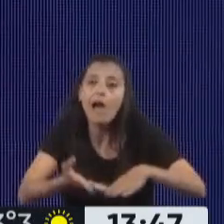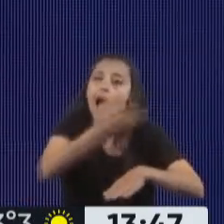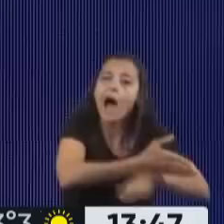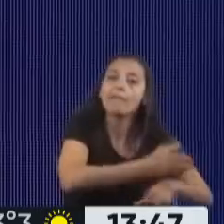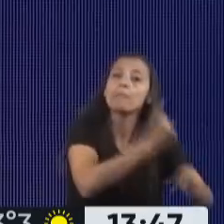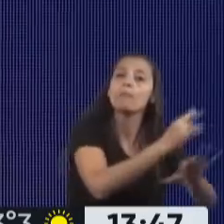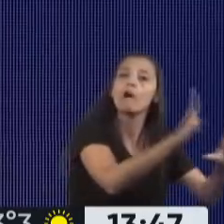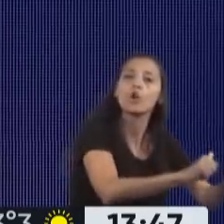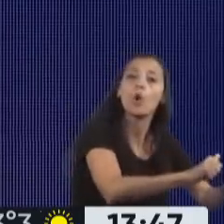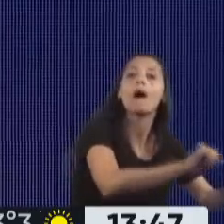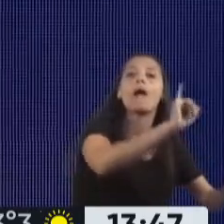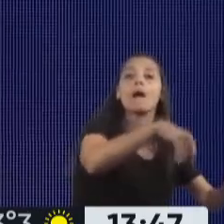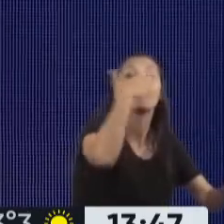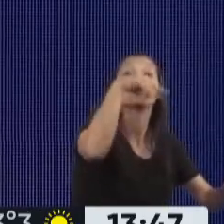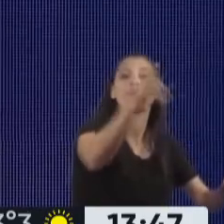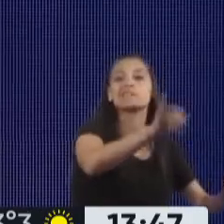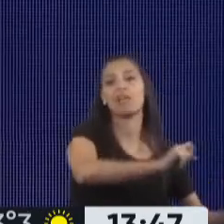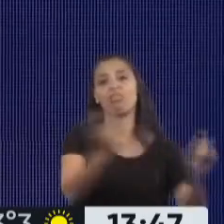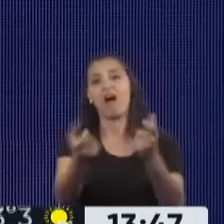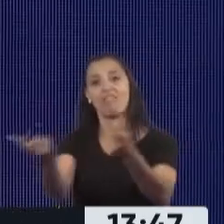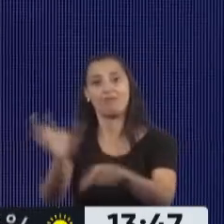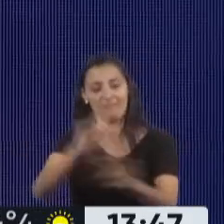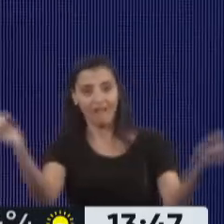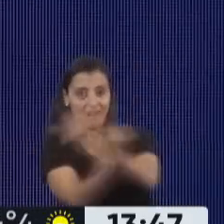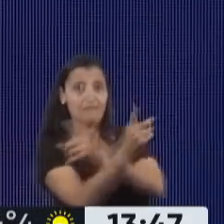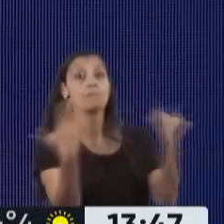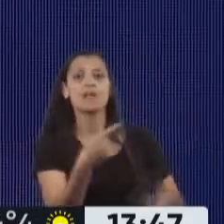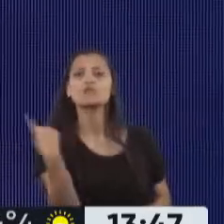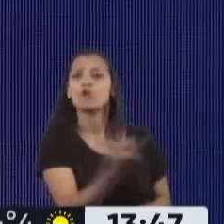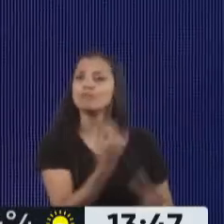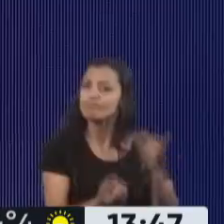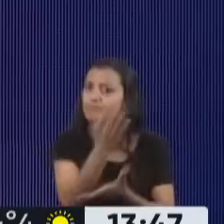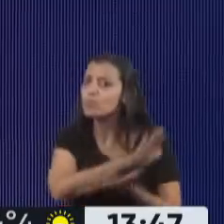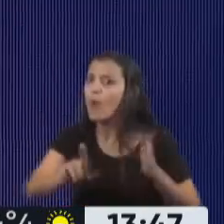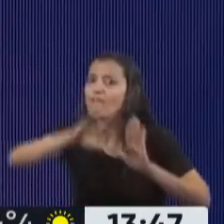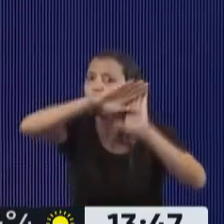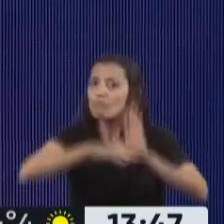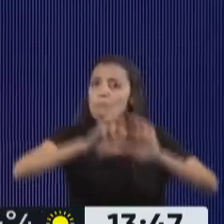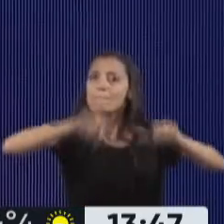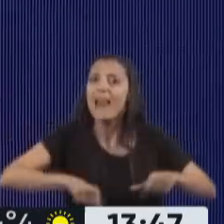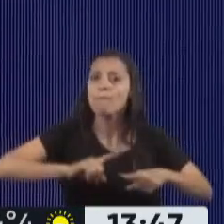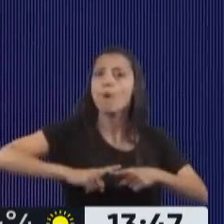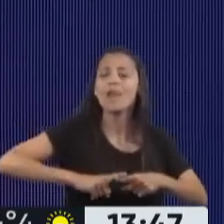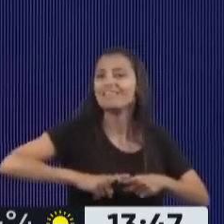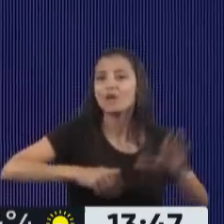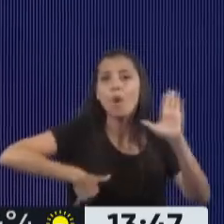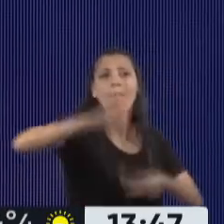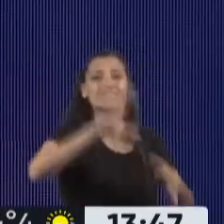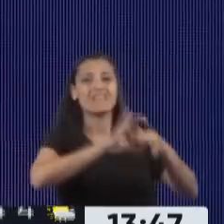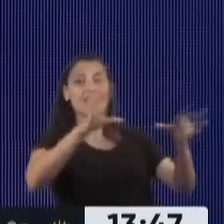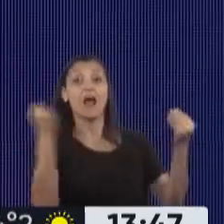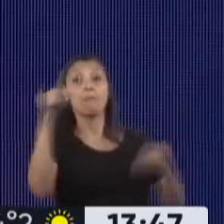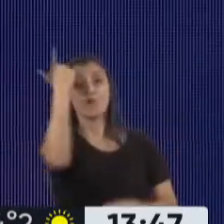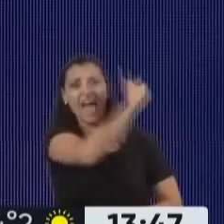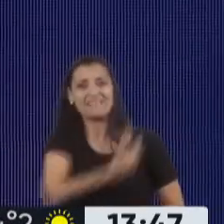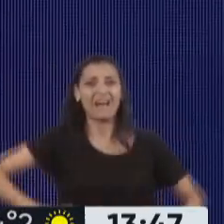a alguien. Por eso nosotros hemos hecho la política más liberal de toda la historia argentina, porque le bajamos el peso del